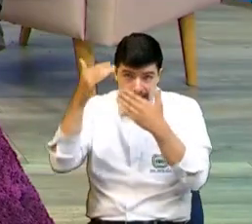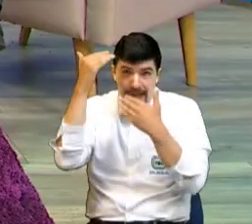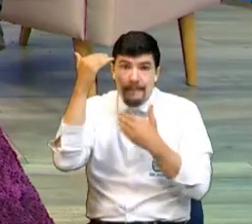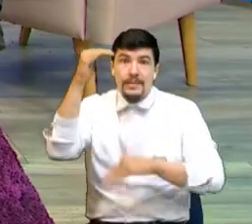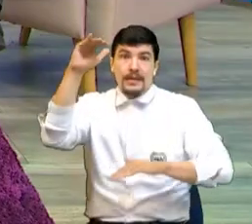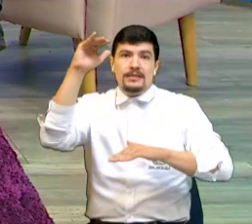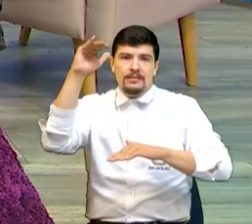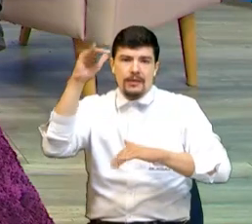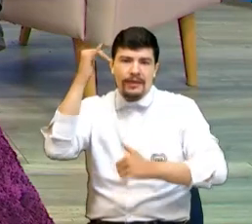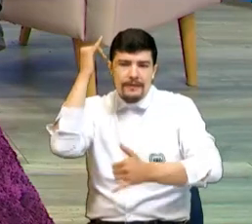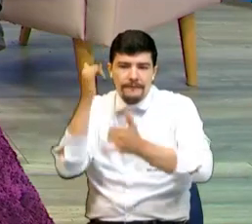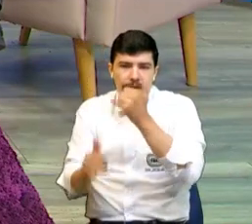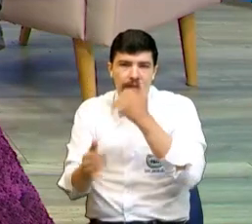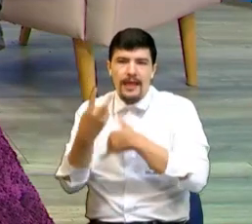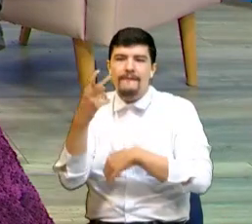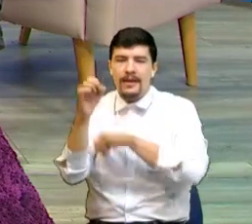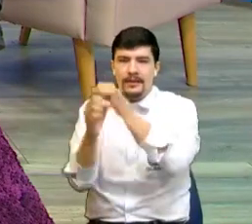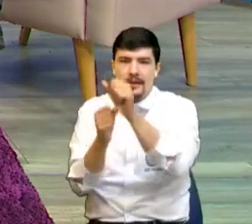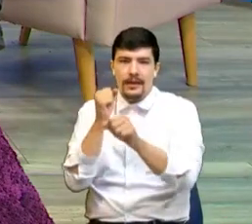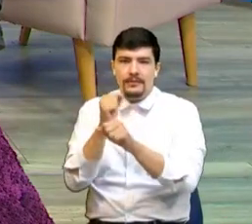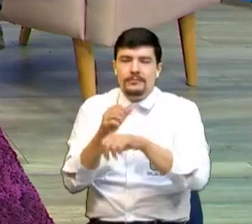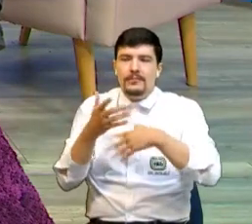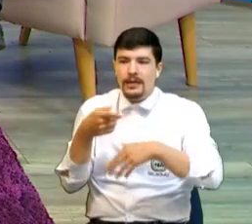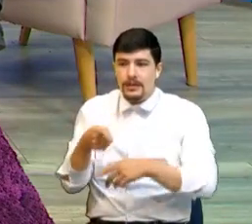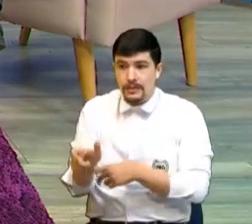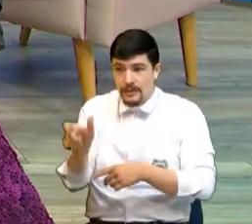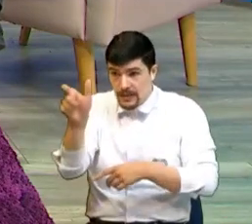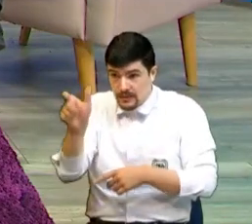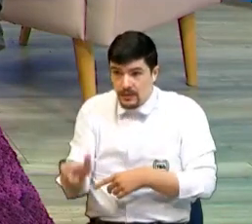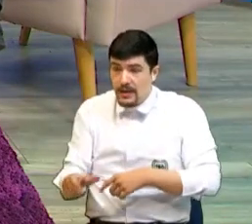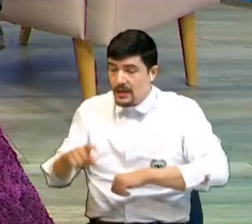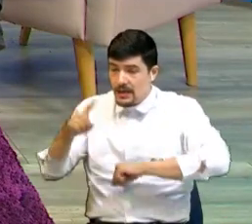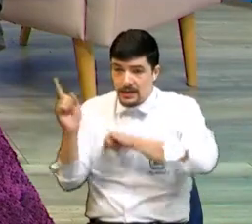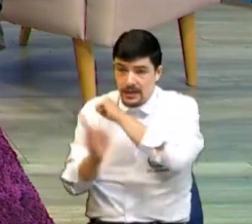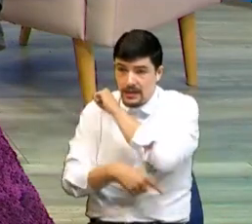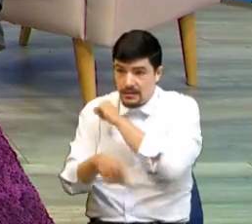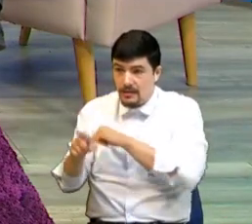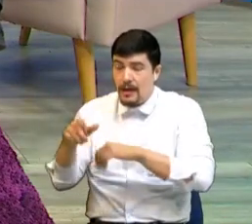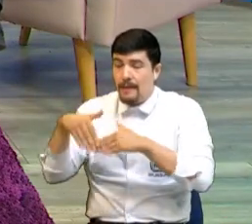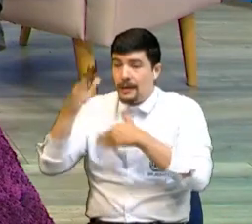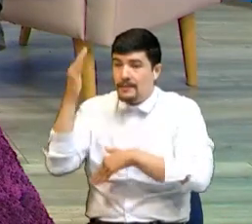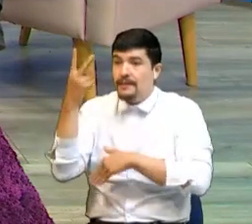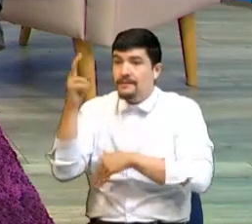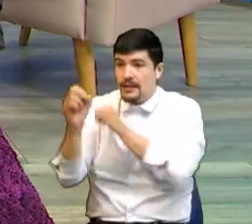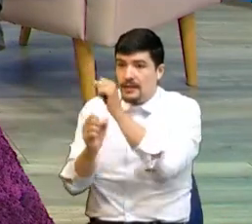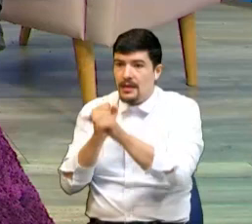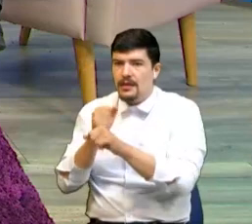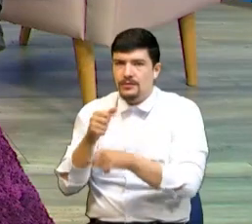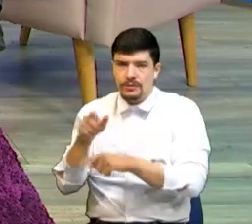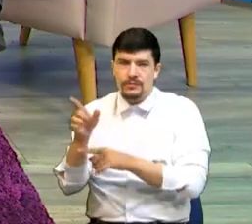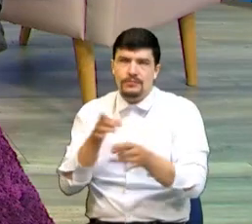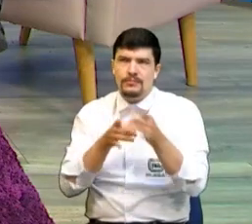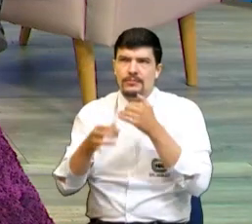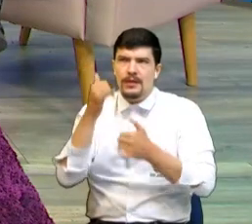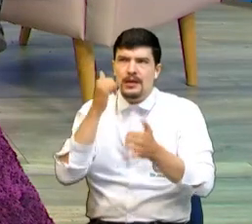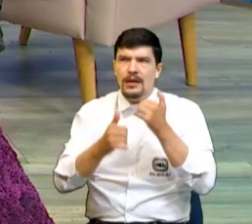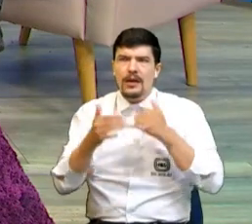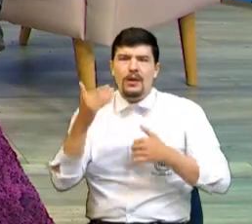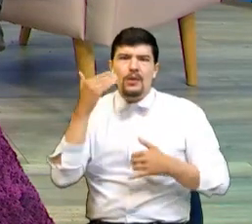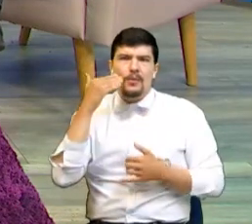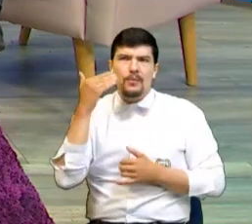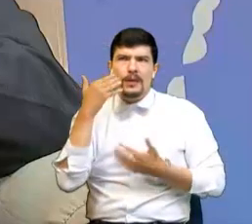de prescripción a 20 años, entonces así la pena prevista para el delito sea mayor, la prescripción ocurriría